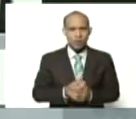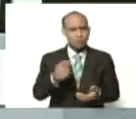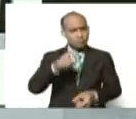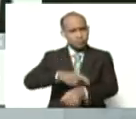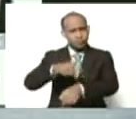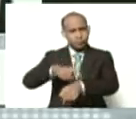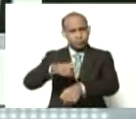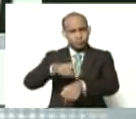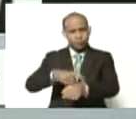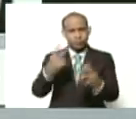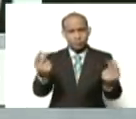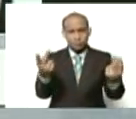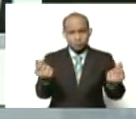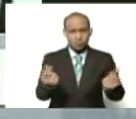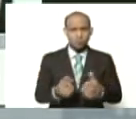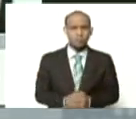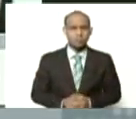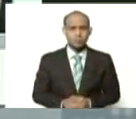tiempo.